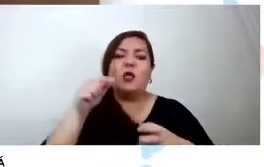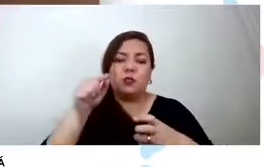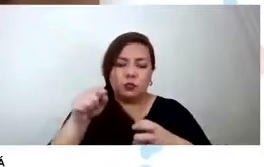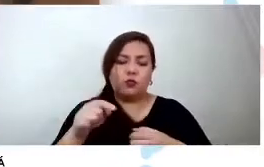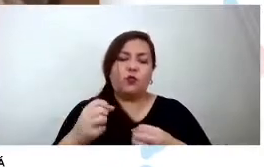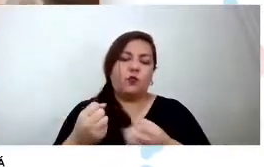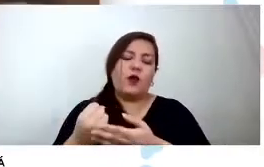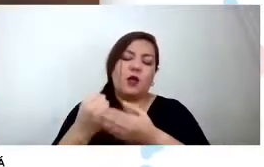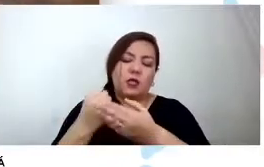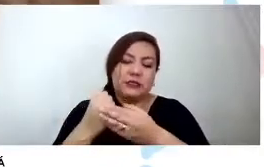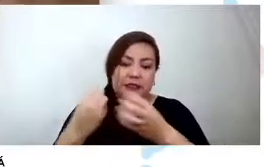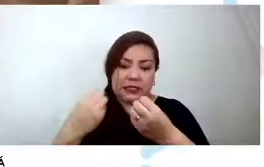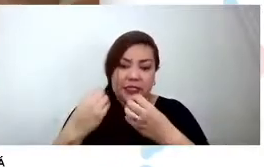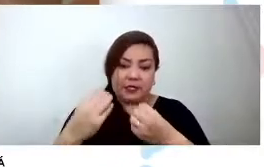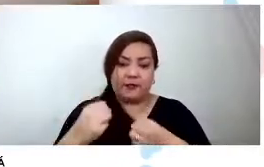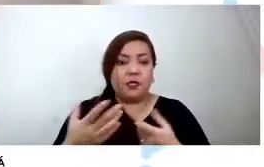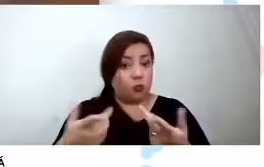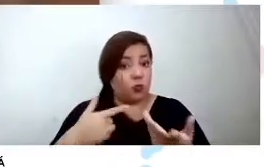articula